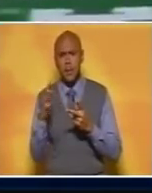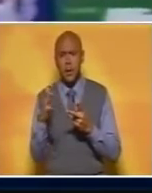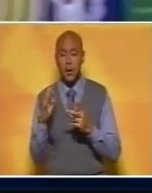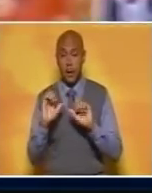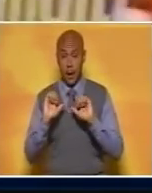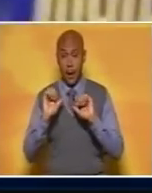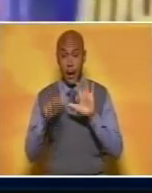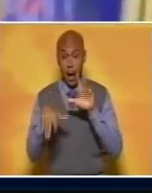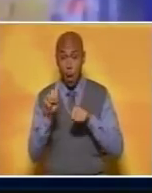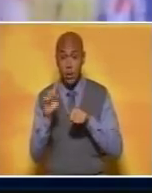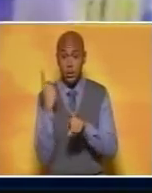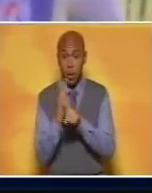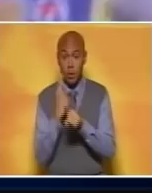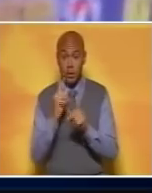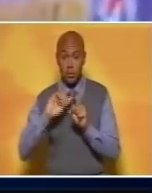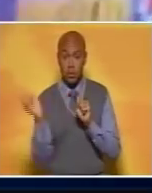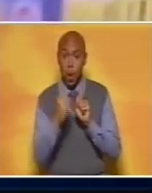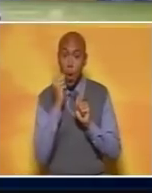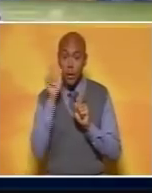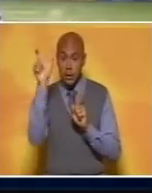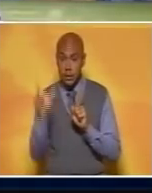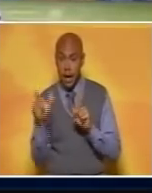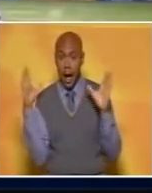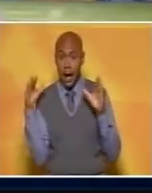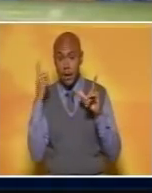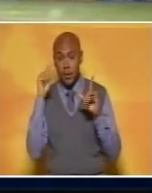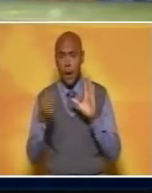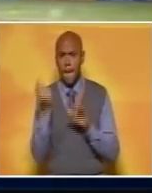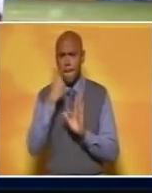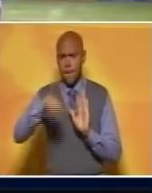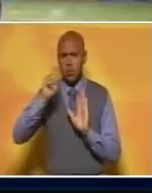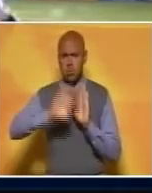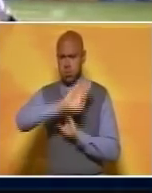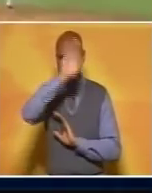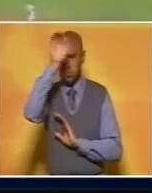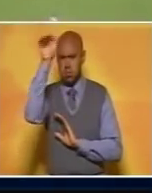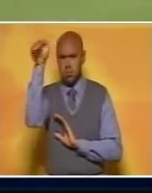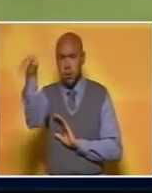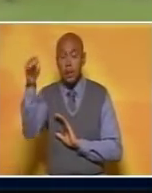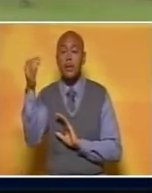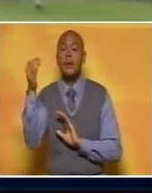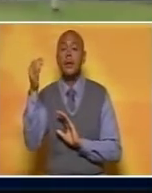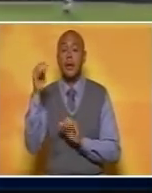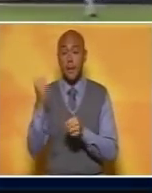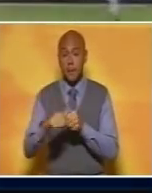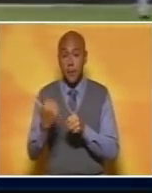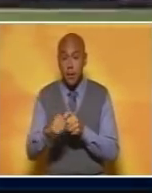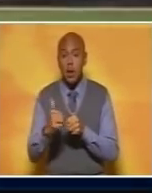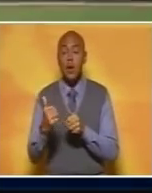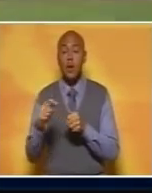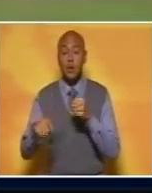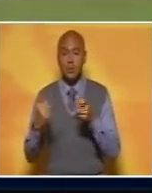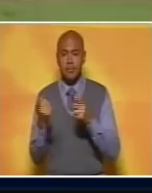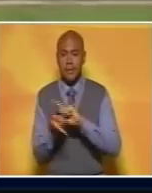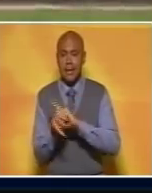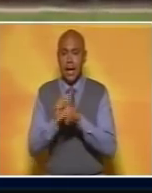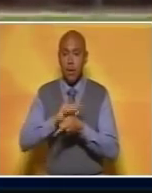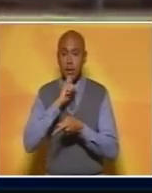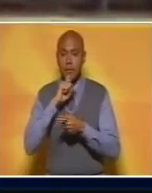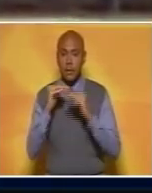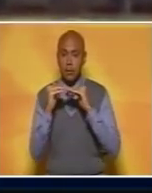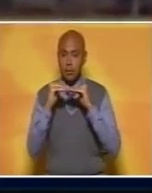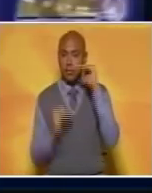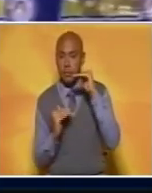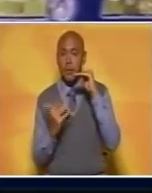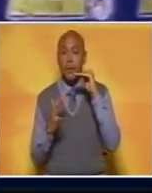11º episodio, Ángel Reyes logró con un elevado de sacrificio impulsar la séptima del Zulia y voltearles el juego a Magallanes.